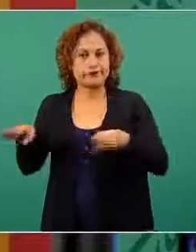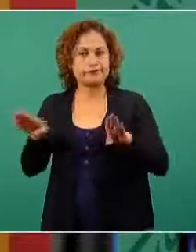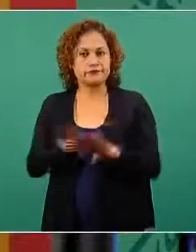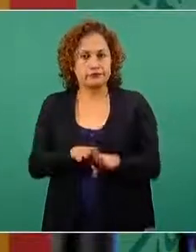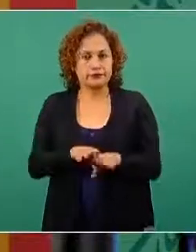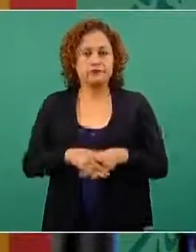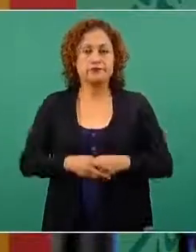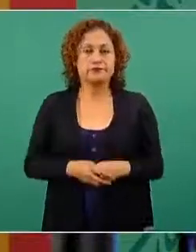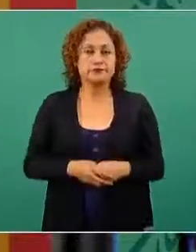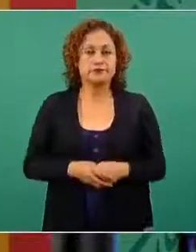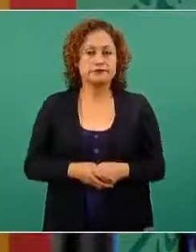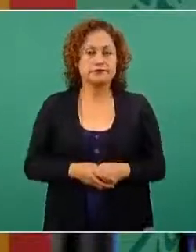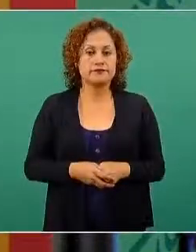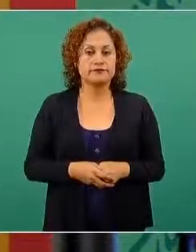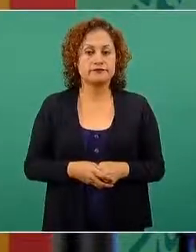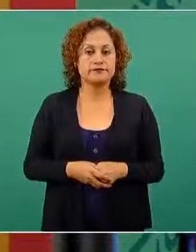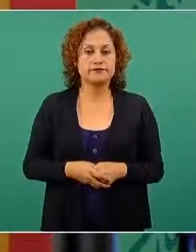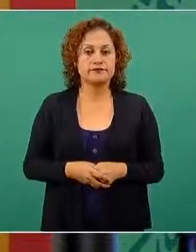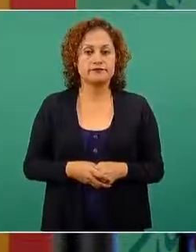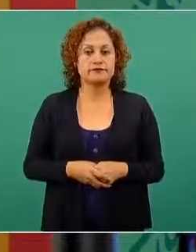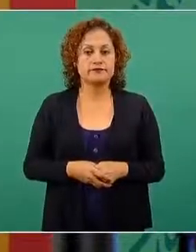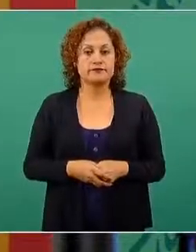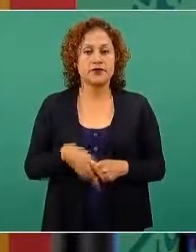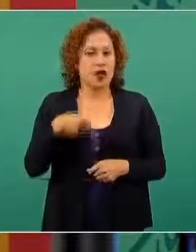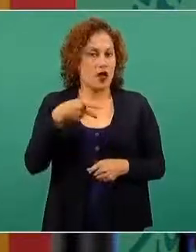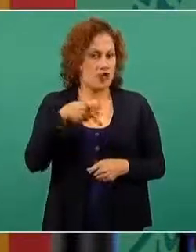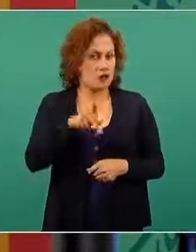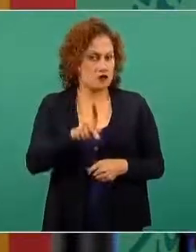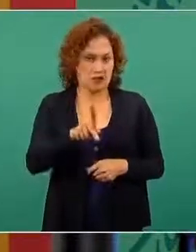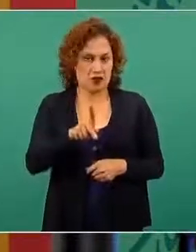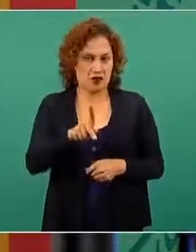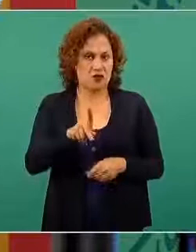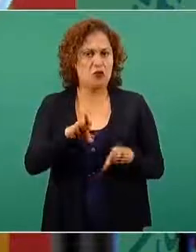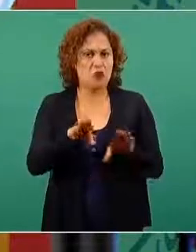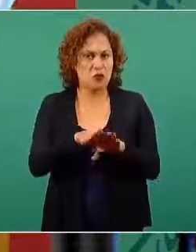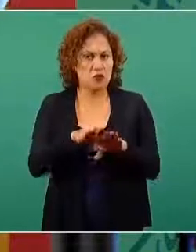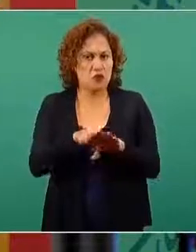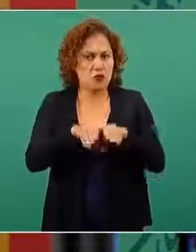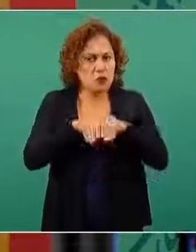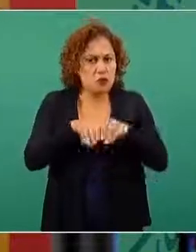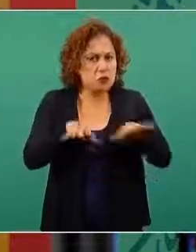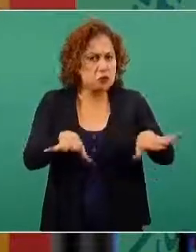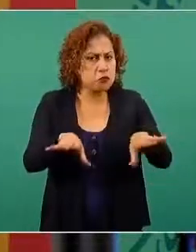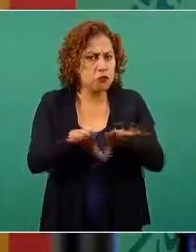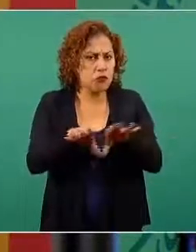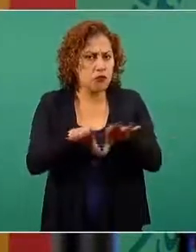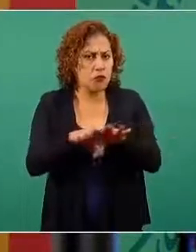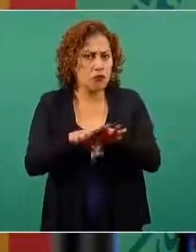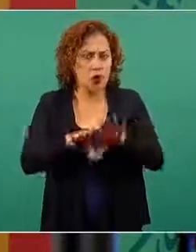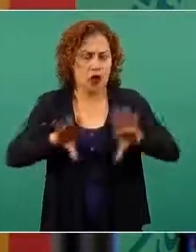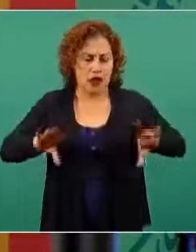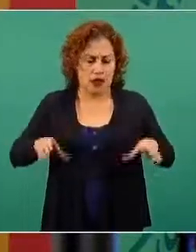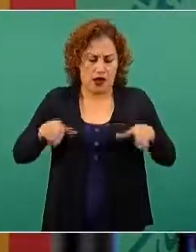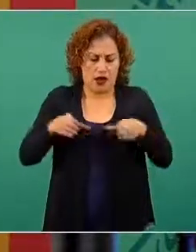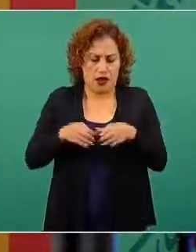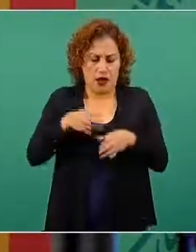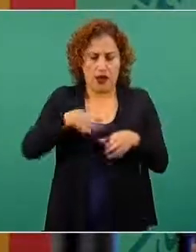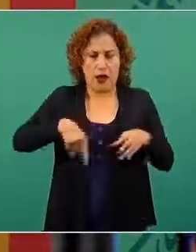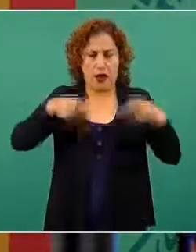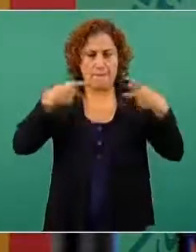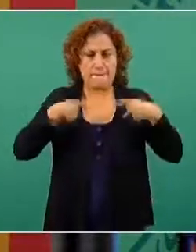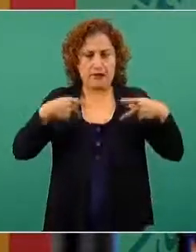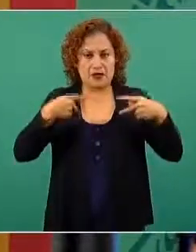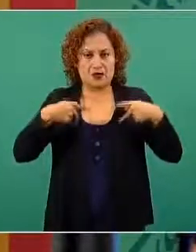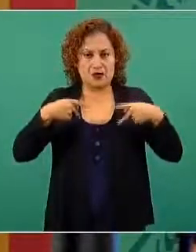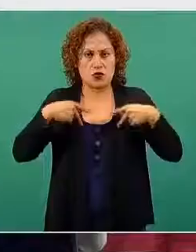y por supuesto manteníamos el vínculo a través del Comité de Salud Veracruzano, que incluye a todos